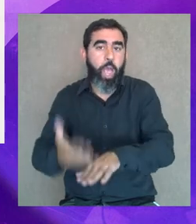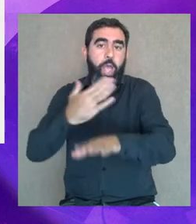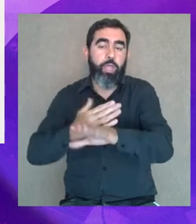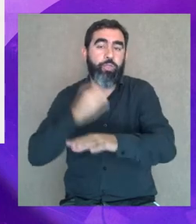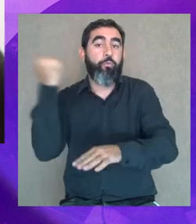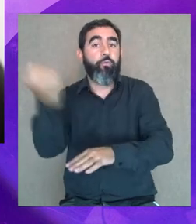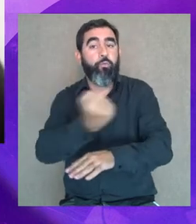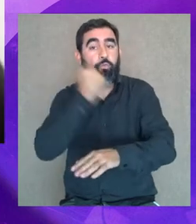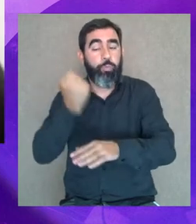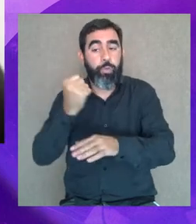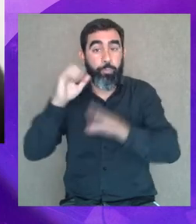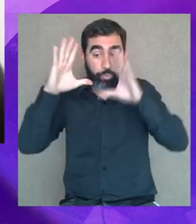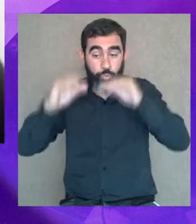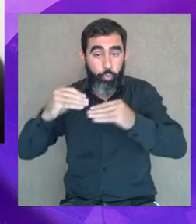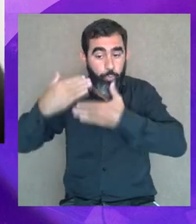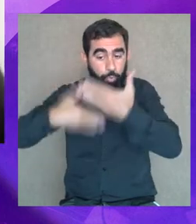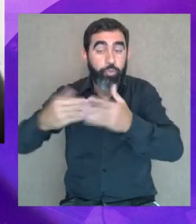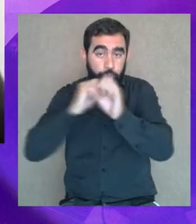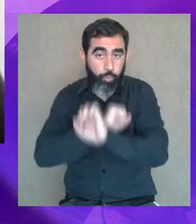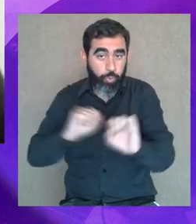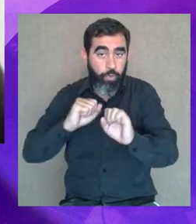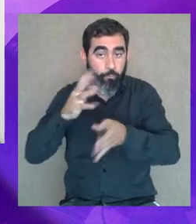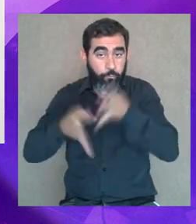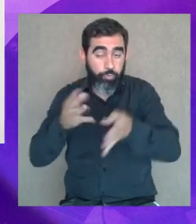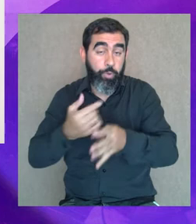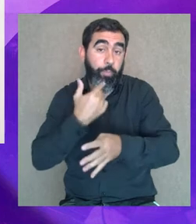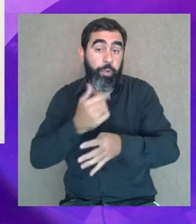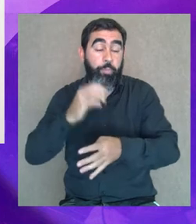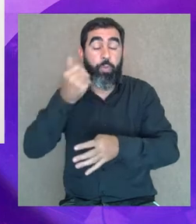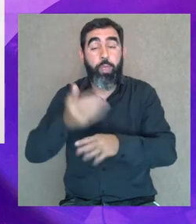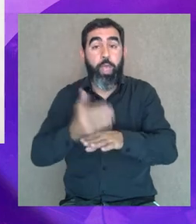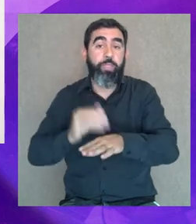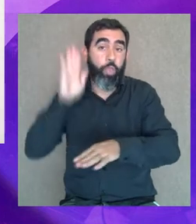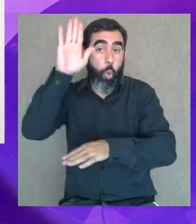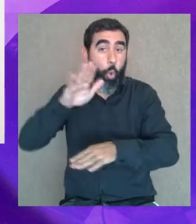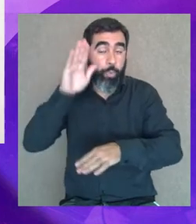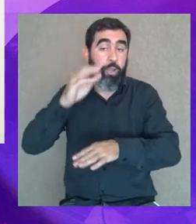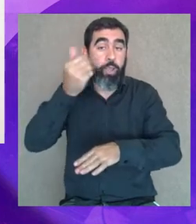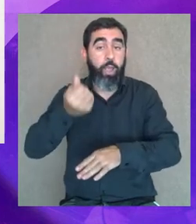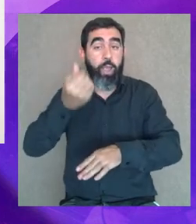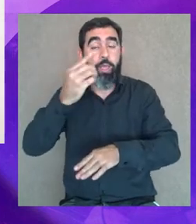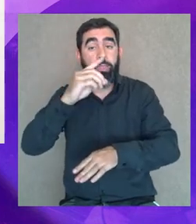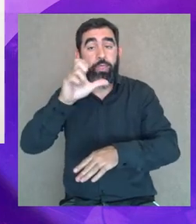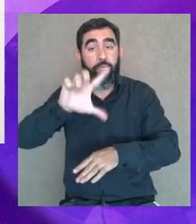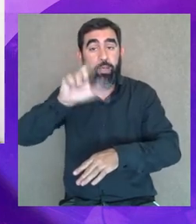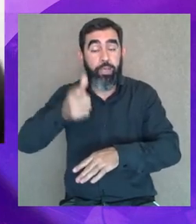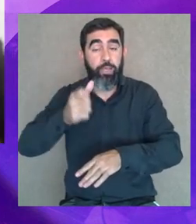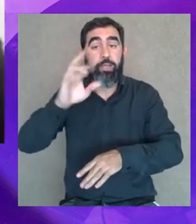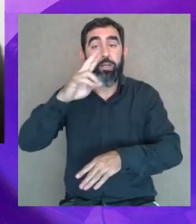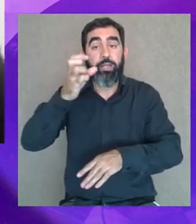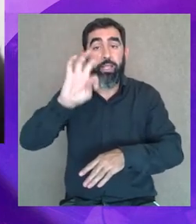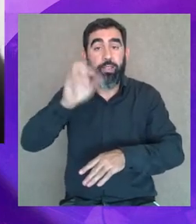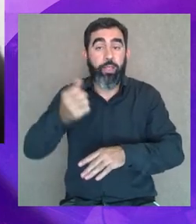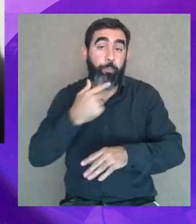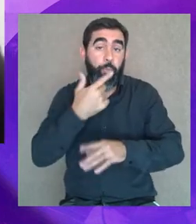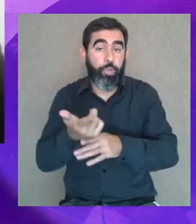pivotes fundamentales para que todo esto sea posible en el caso del homenaje que se le está haciendo a de larreta la doctora